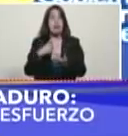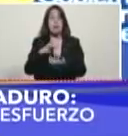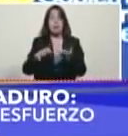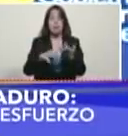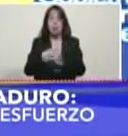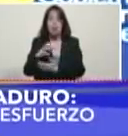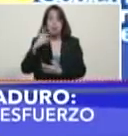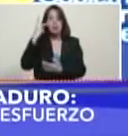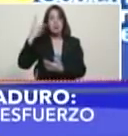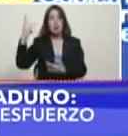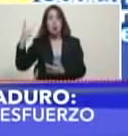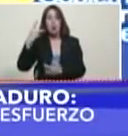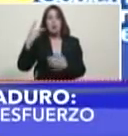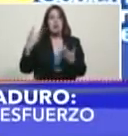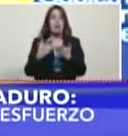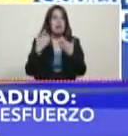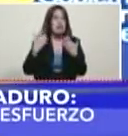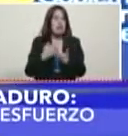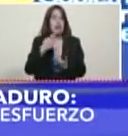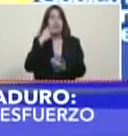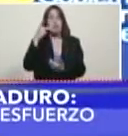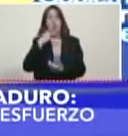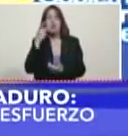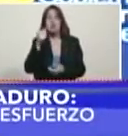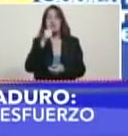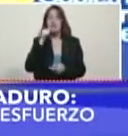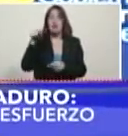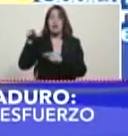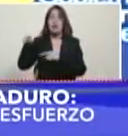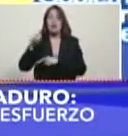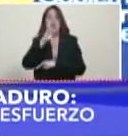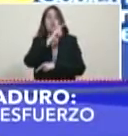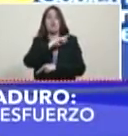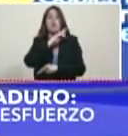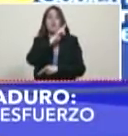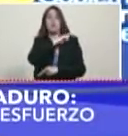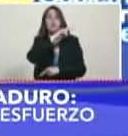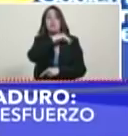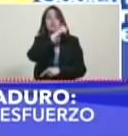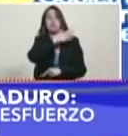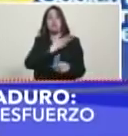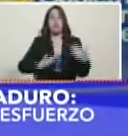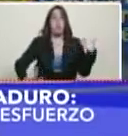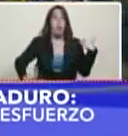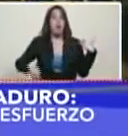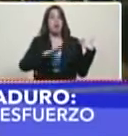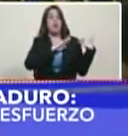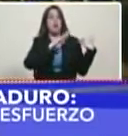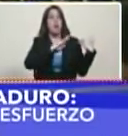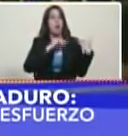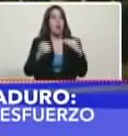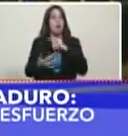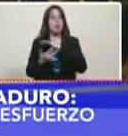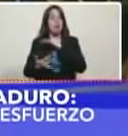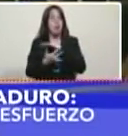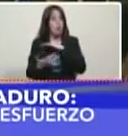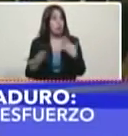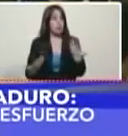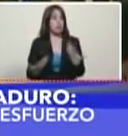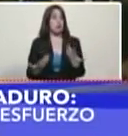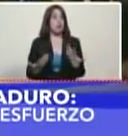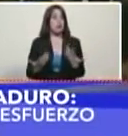psicológica, de manera permanente, por quienes son dueños de esas tecnologías. Yo siempre pongo un